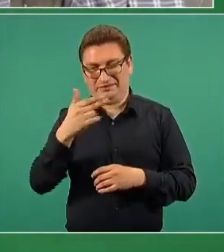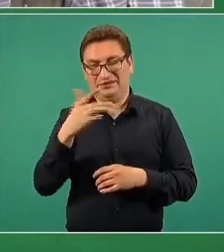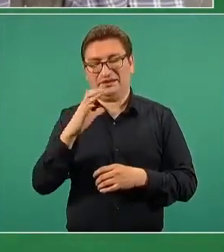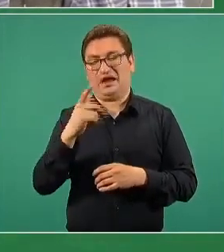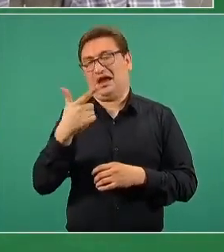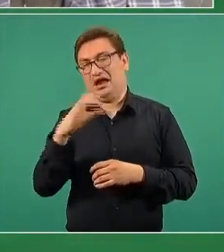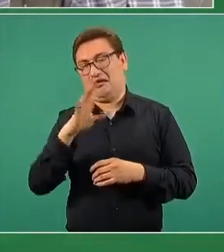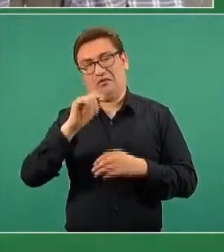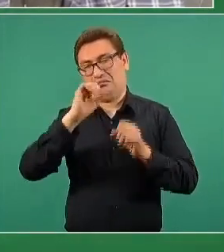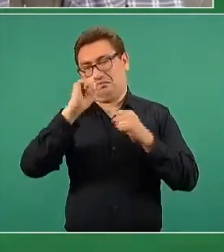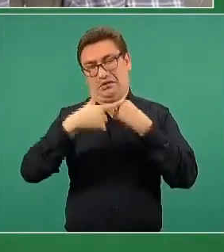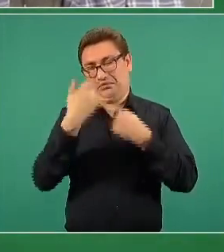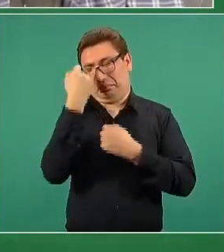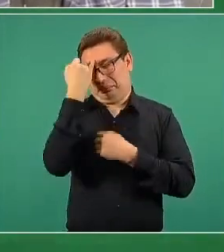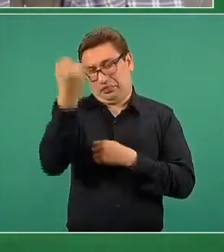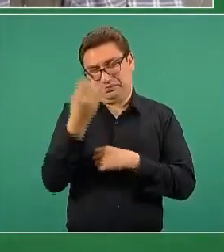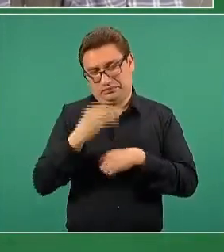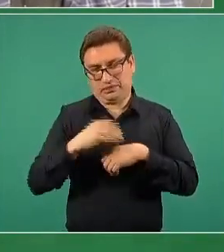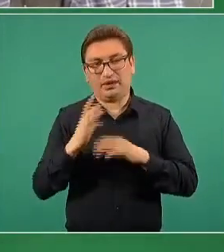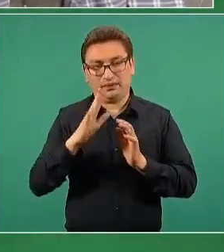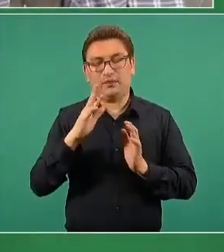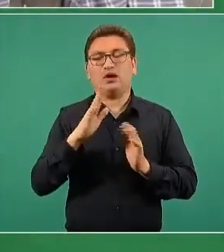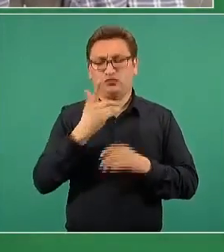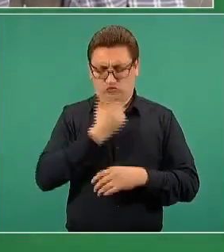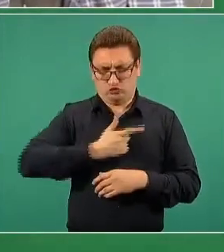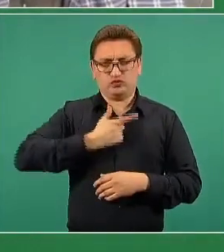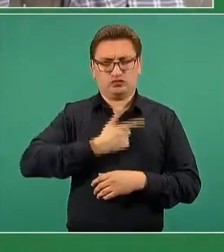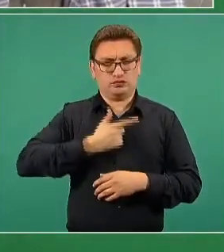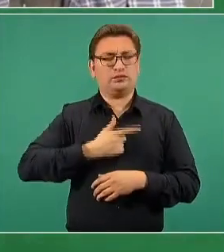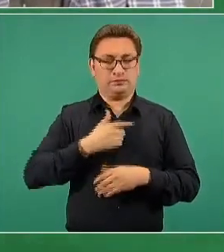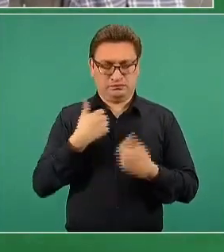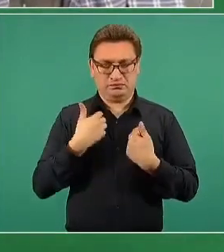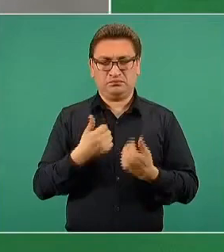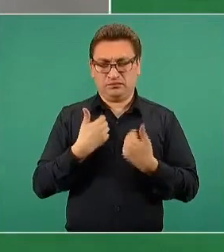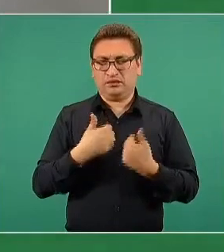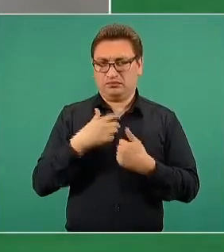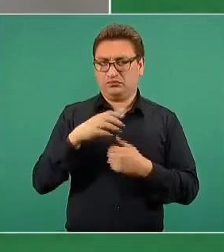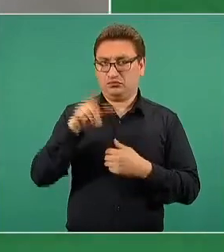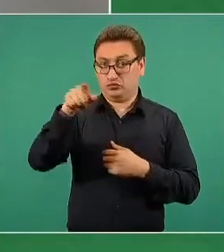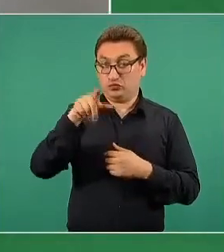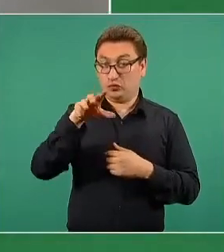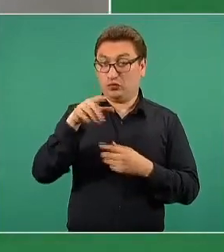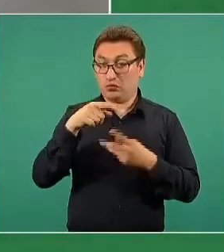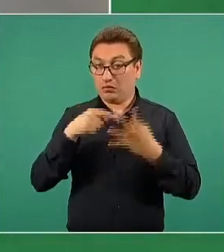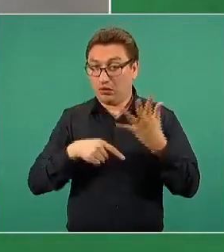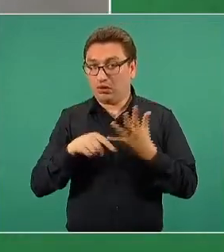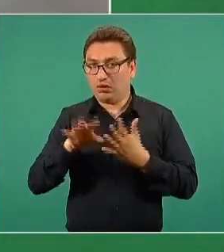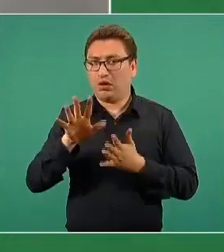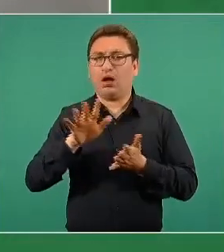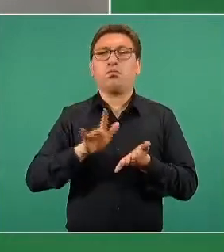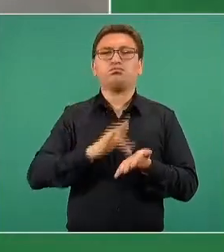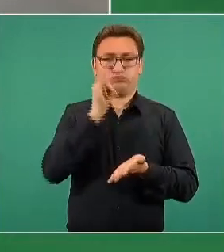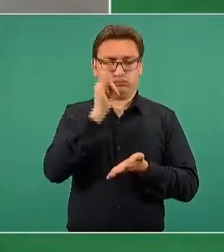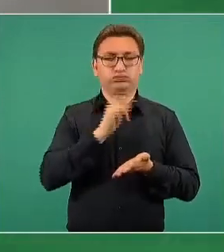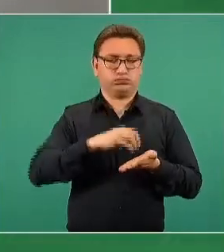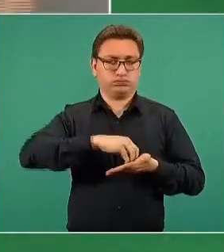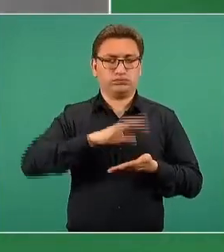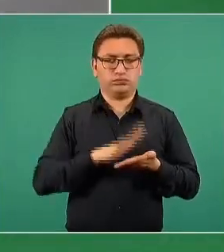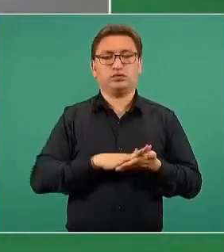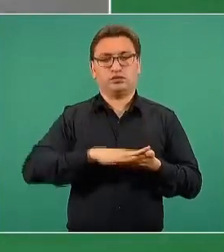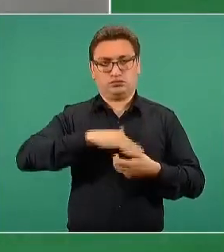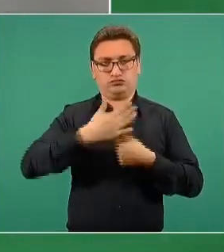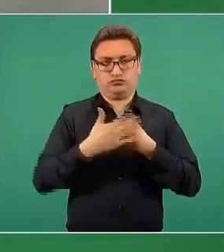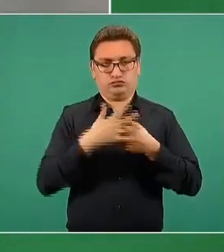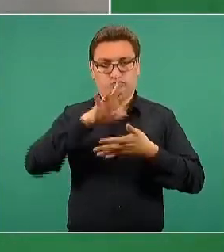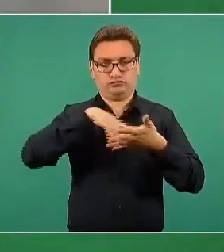Chicago, no sé, estoy inventando. Con todo gusto, querido Arturo, tomamos nota sobre esto para